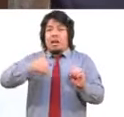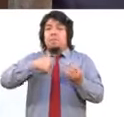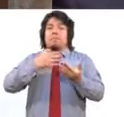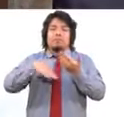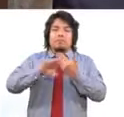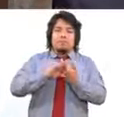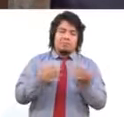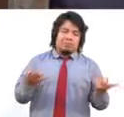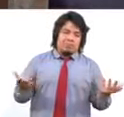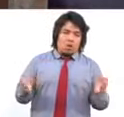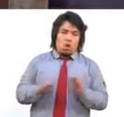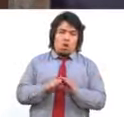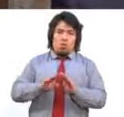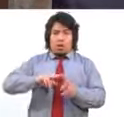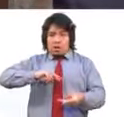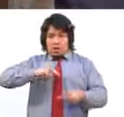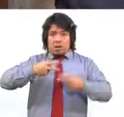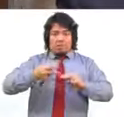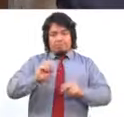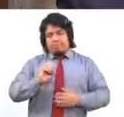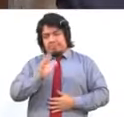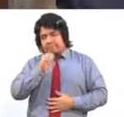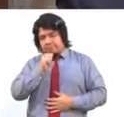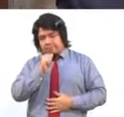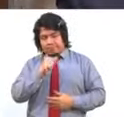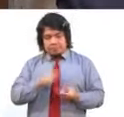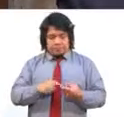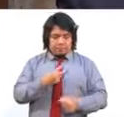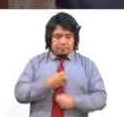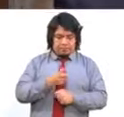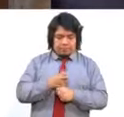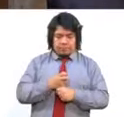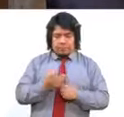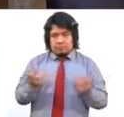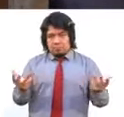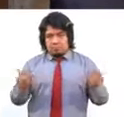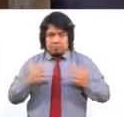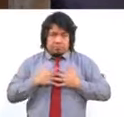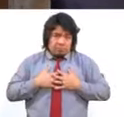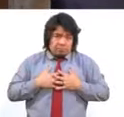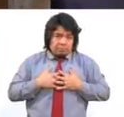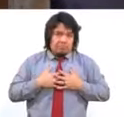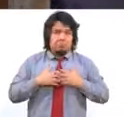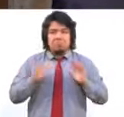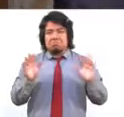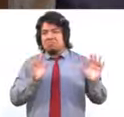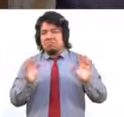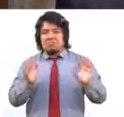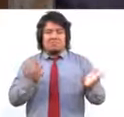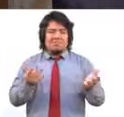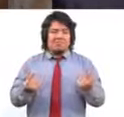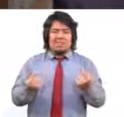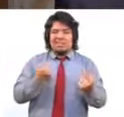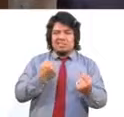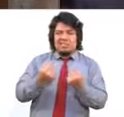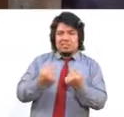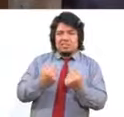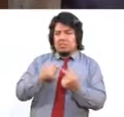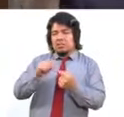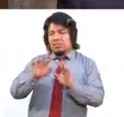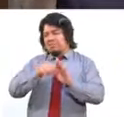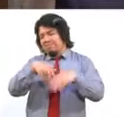a hacer nosotros eso? Y segundo, yo, como lo he dicho, no voy a entrar en... Los adversarios son otros.